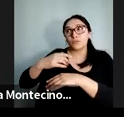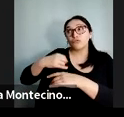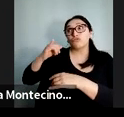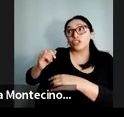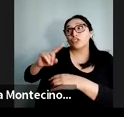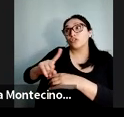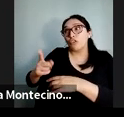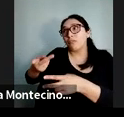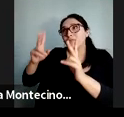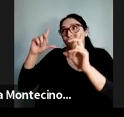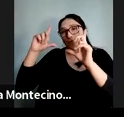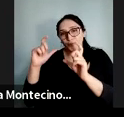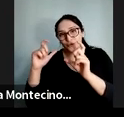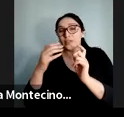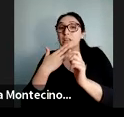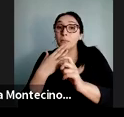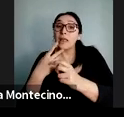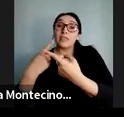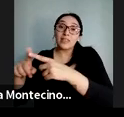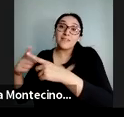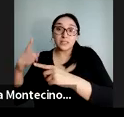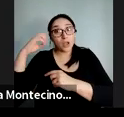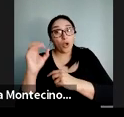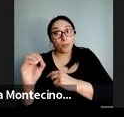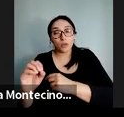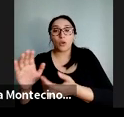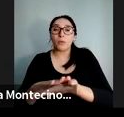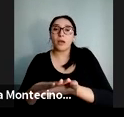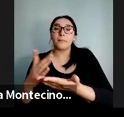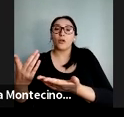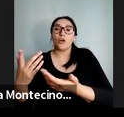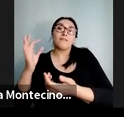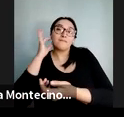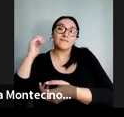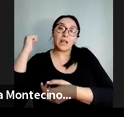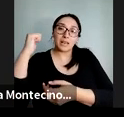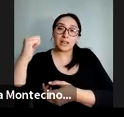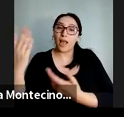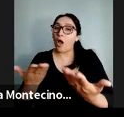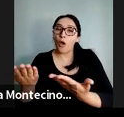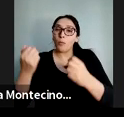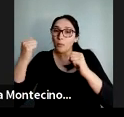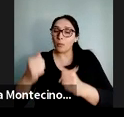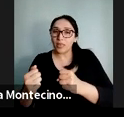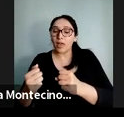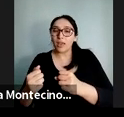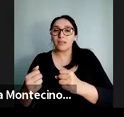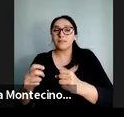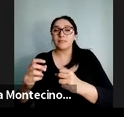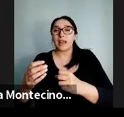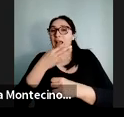las diferencias de opinión, que es algo que también pasa, sobre todo en colectivas feministas. ¿Cómo podemos abordar estos temas al